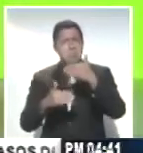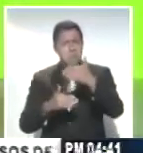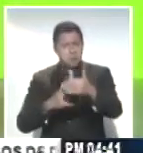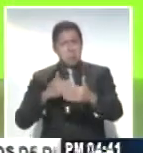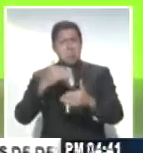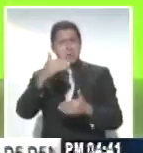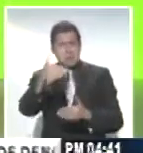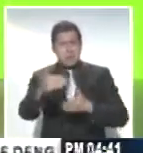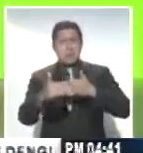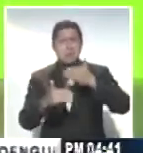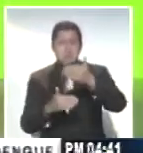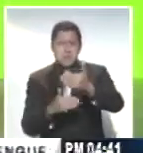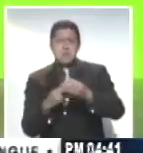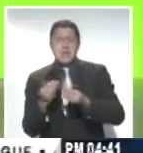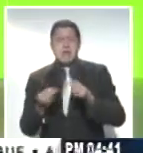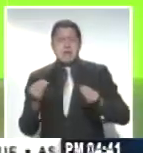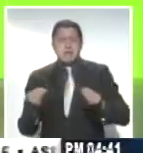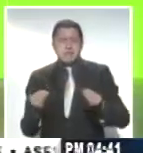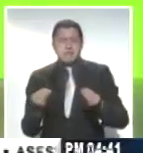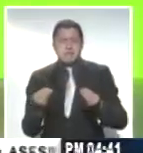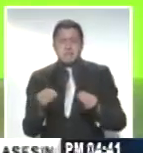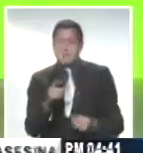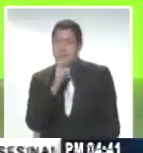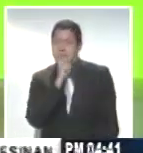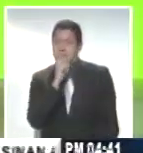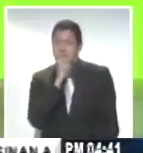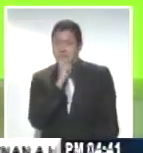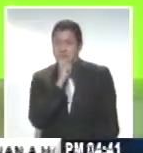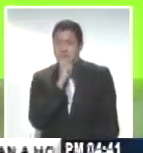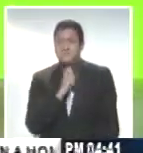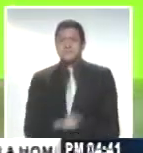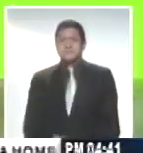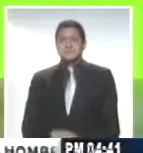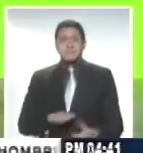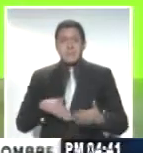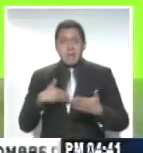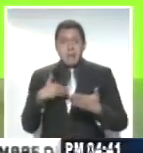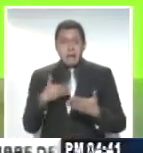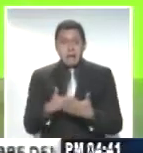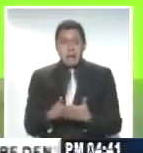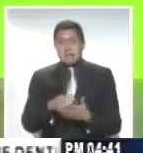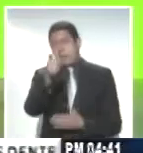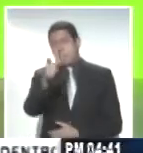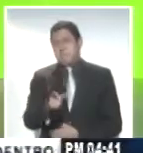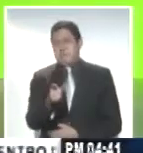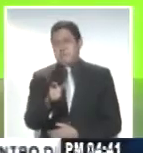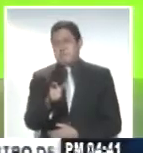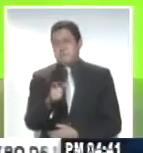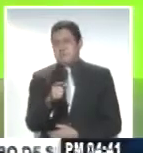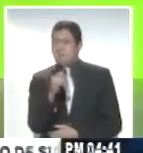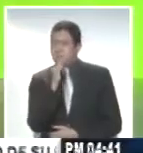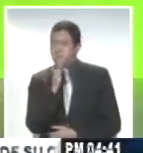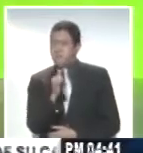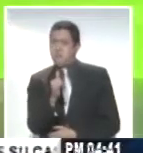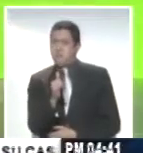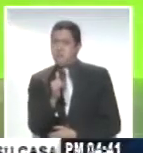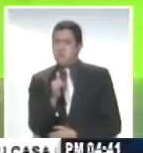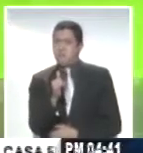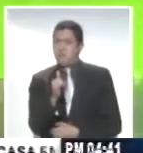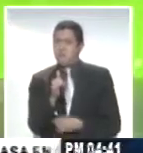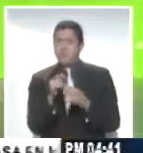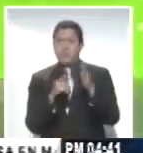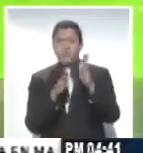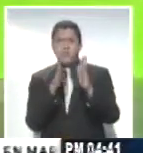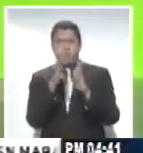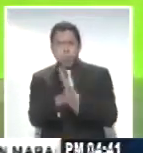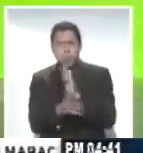avanzando se hace más crítica la situación hasta el momento en que el paciente refiere que se le